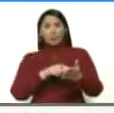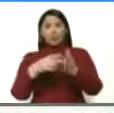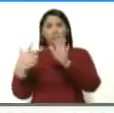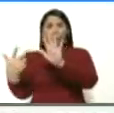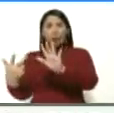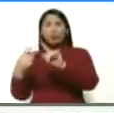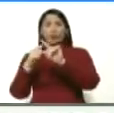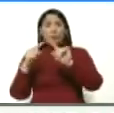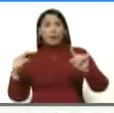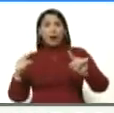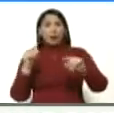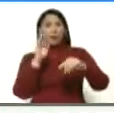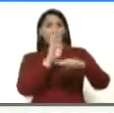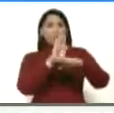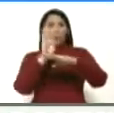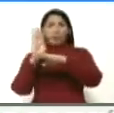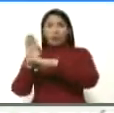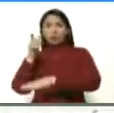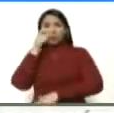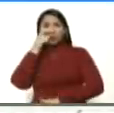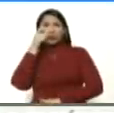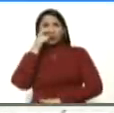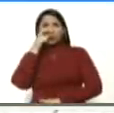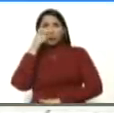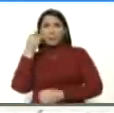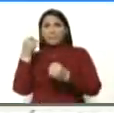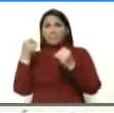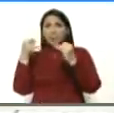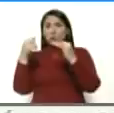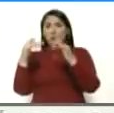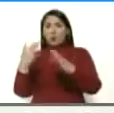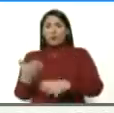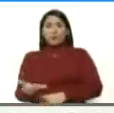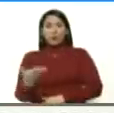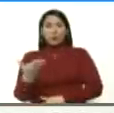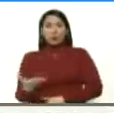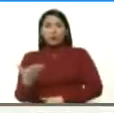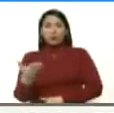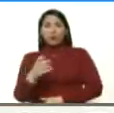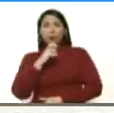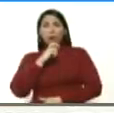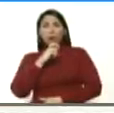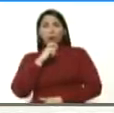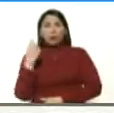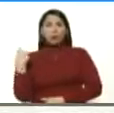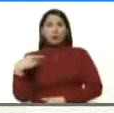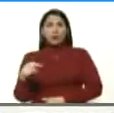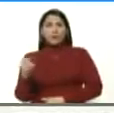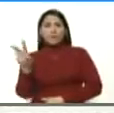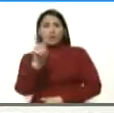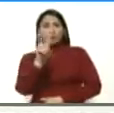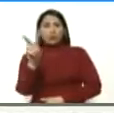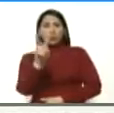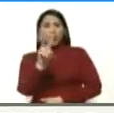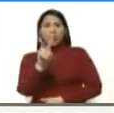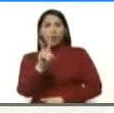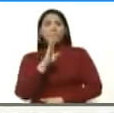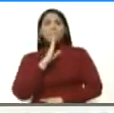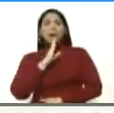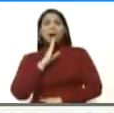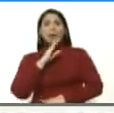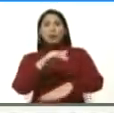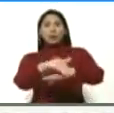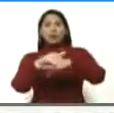la custodia de una cantidad importante de oro que tiene Venezuela en el Banco de